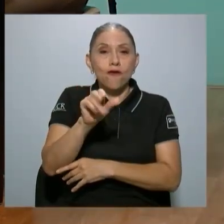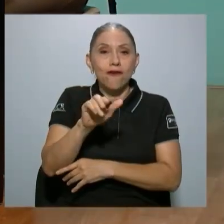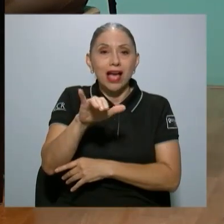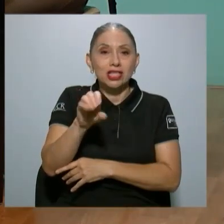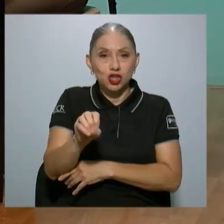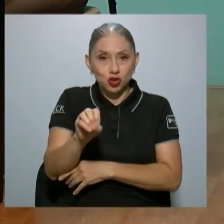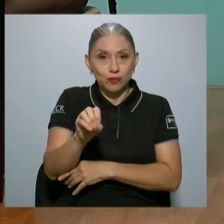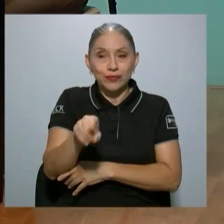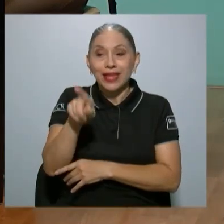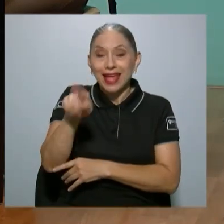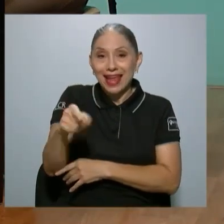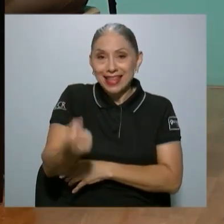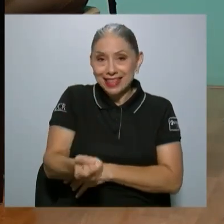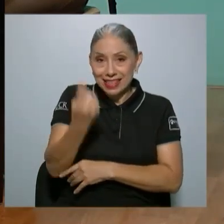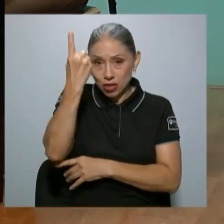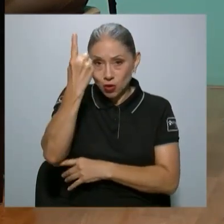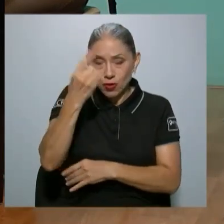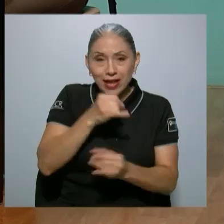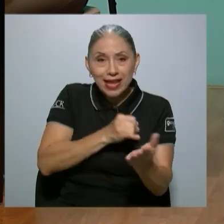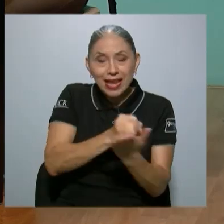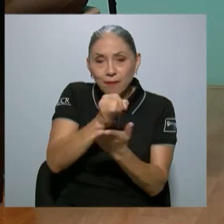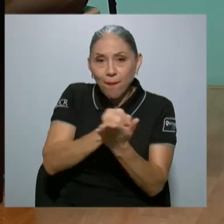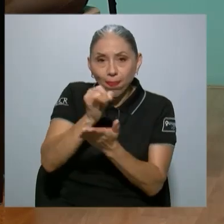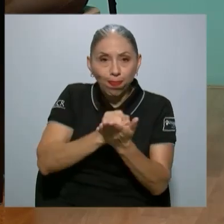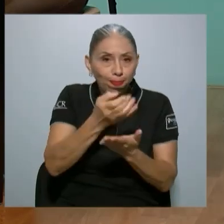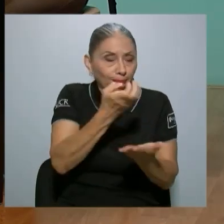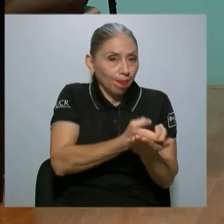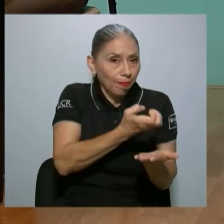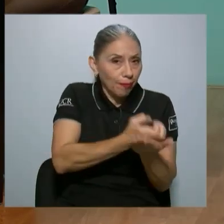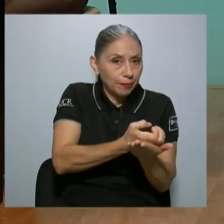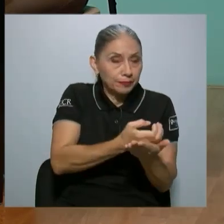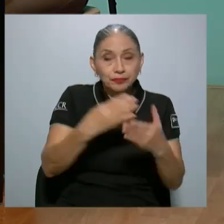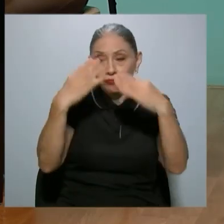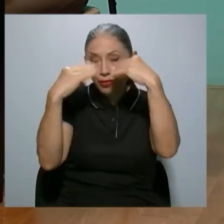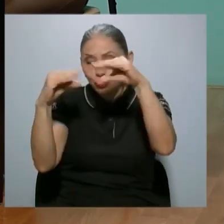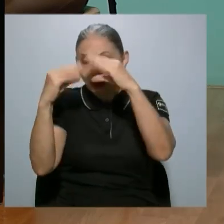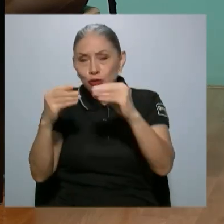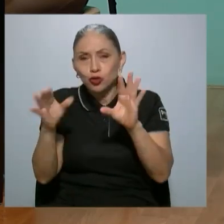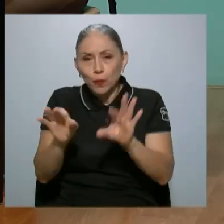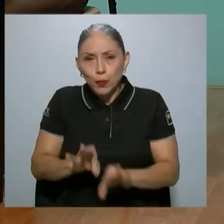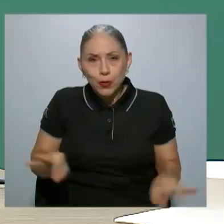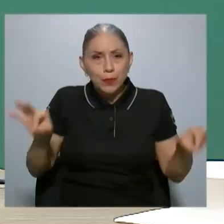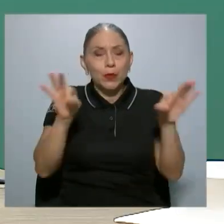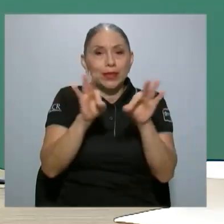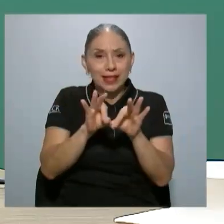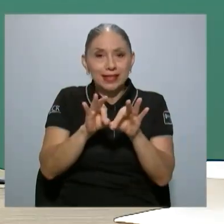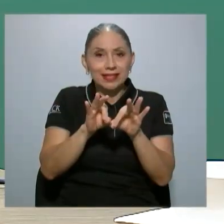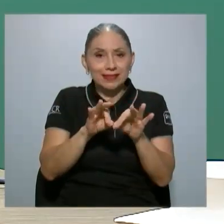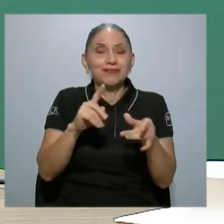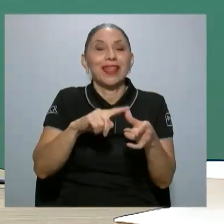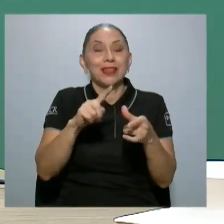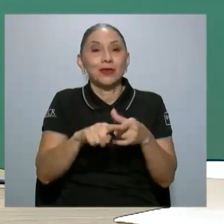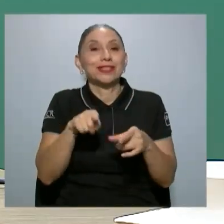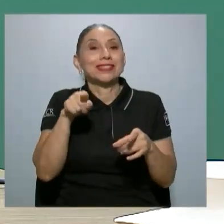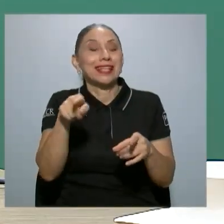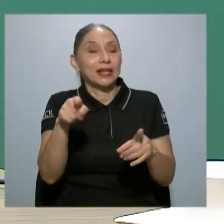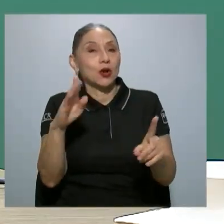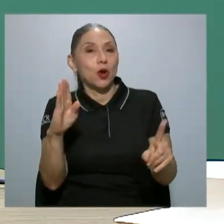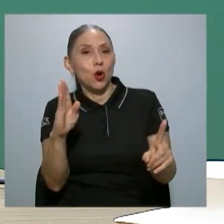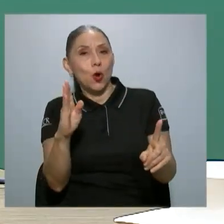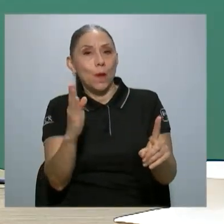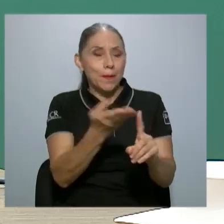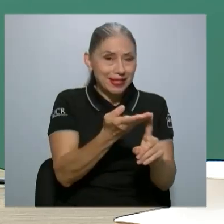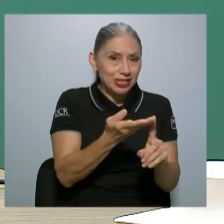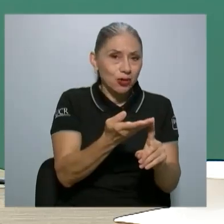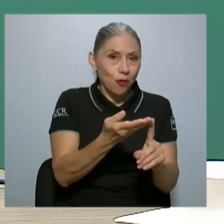entendió que la investigación económica y los datos eran muy importantes, y entonces convenció, si